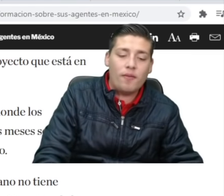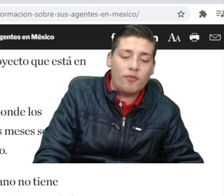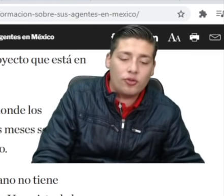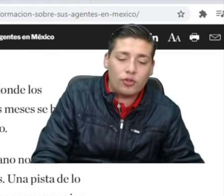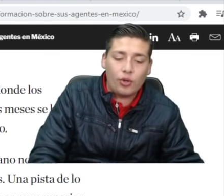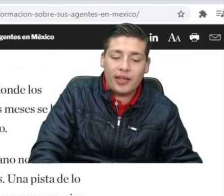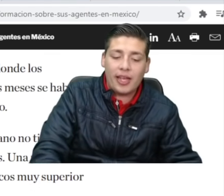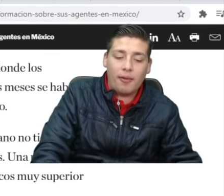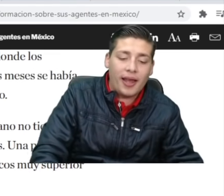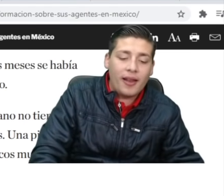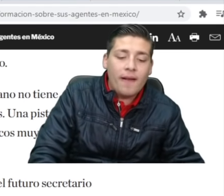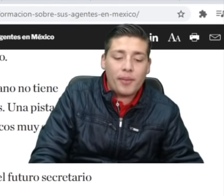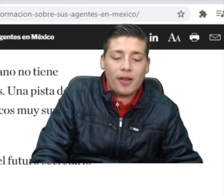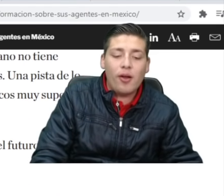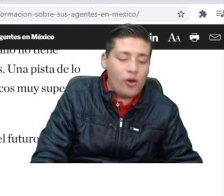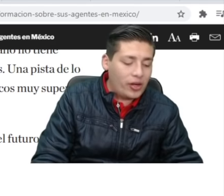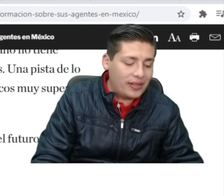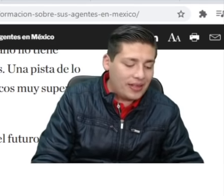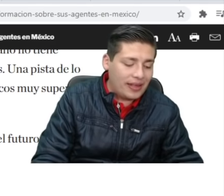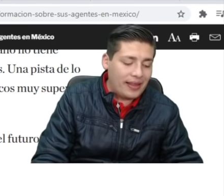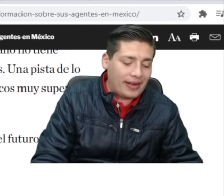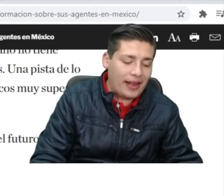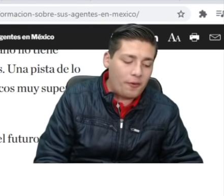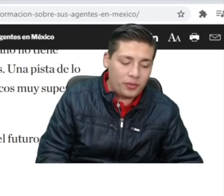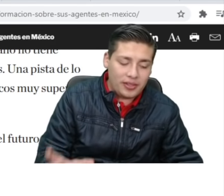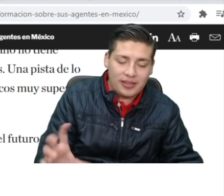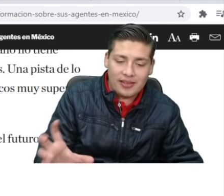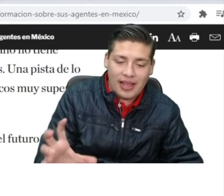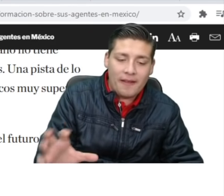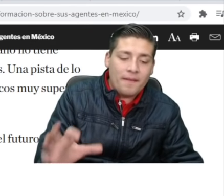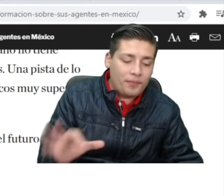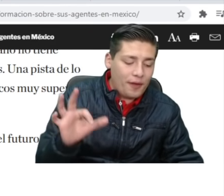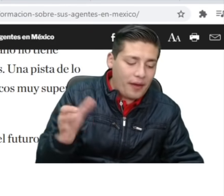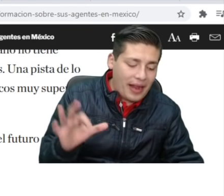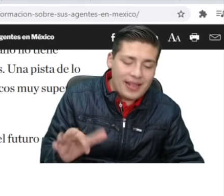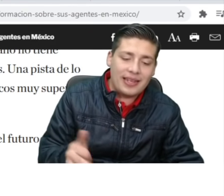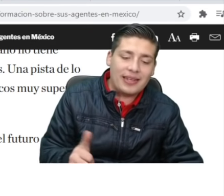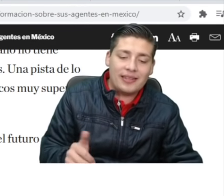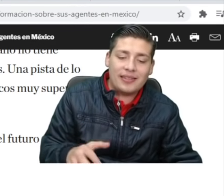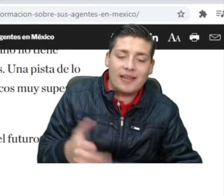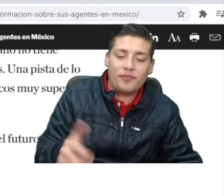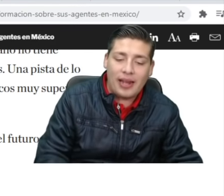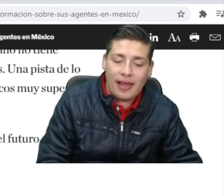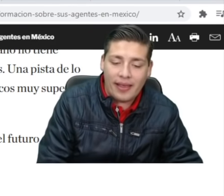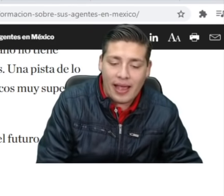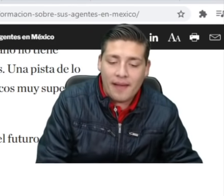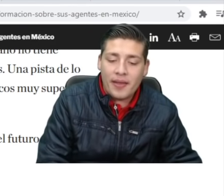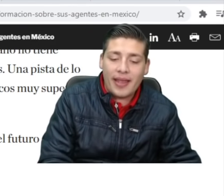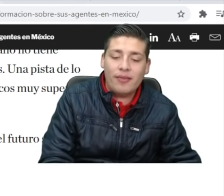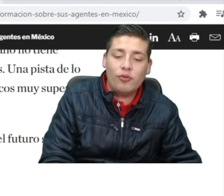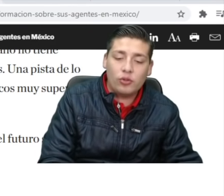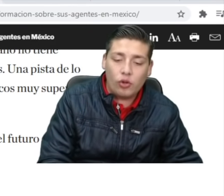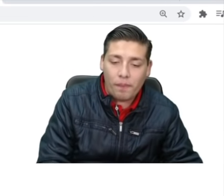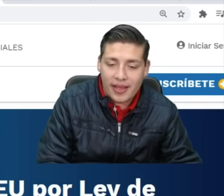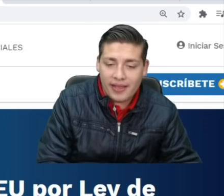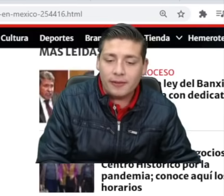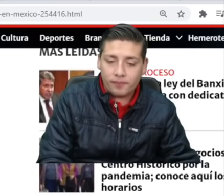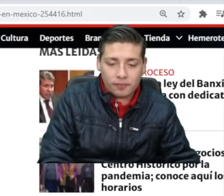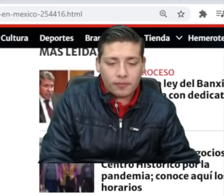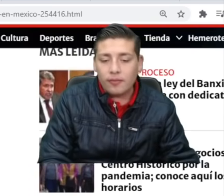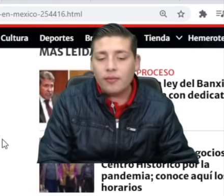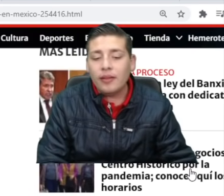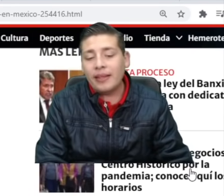sigue dando mucho de qué hablar pero lo que sí queda claro pues es esta diferencia que existe entre la dea en nuestro